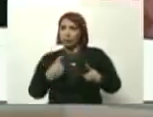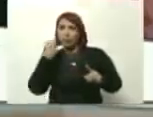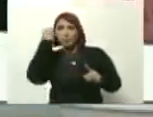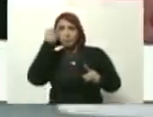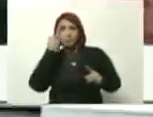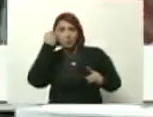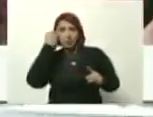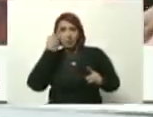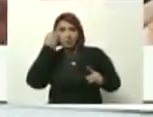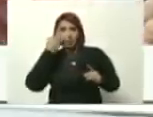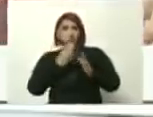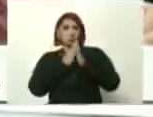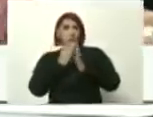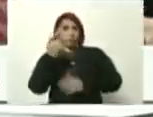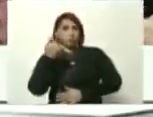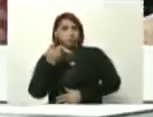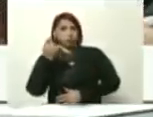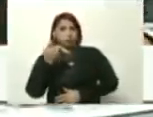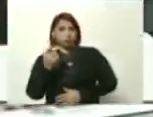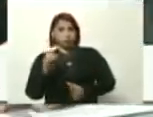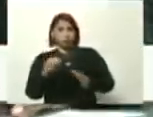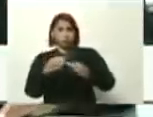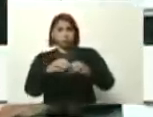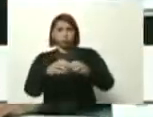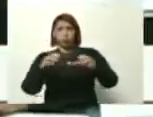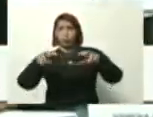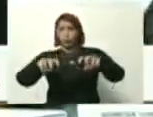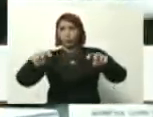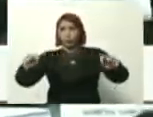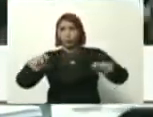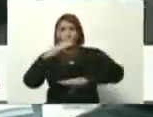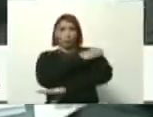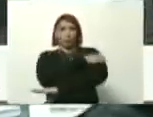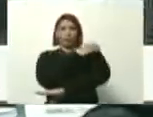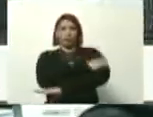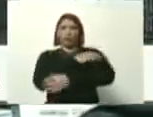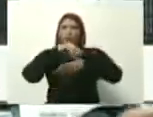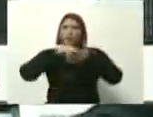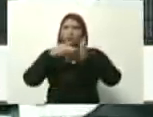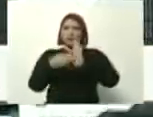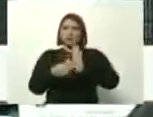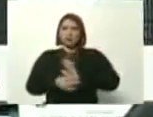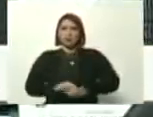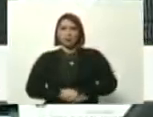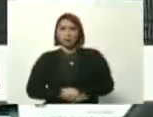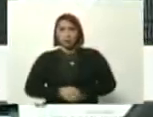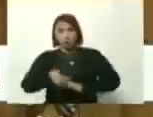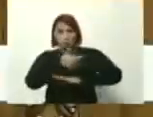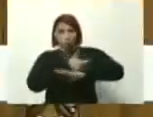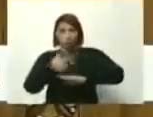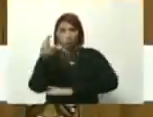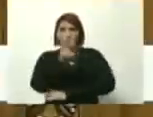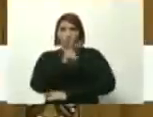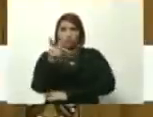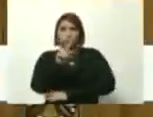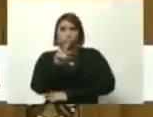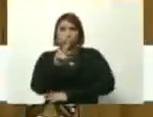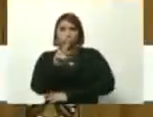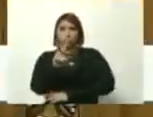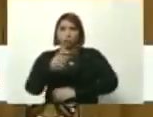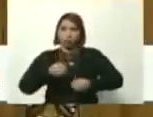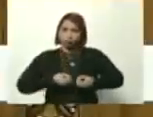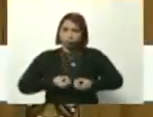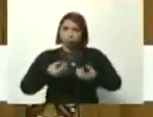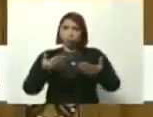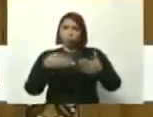diputados de la bancada opositora, lo que significó para el gobierno venezolano garantizar